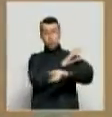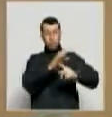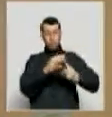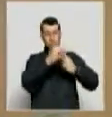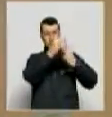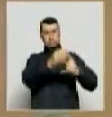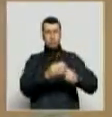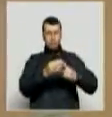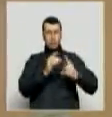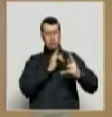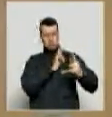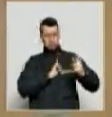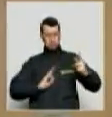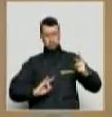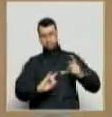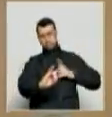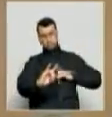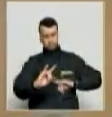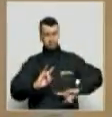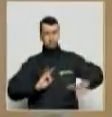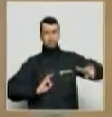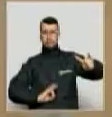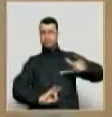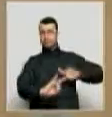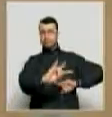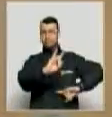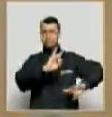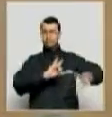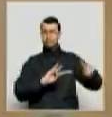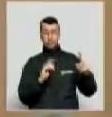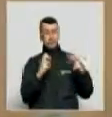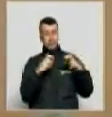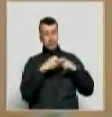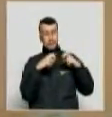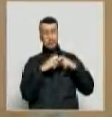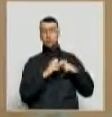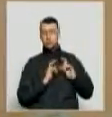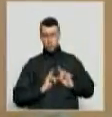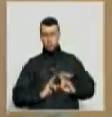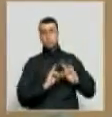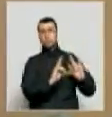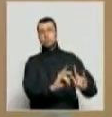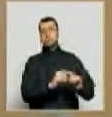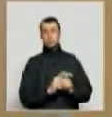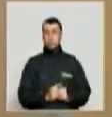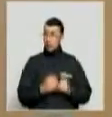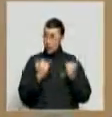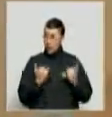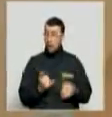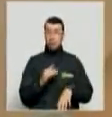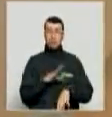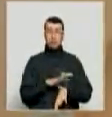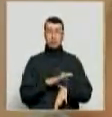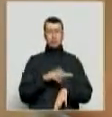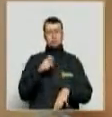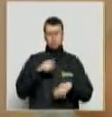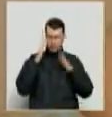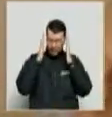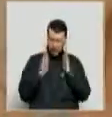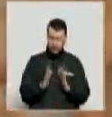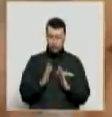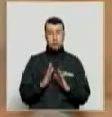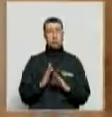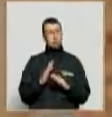que va a medir esas corrientes eléctricas. Como usted lo decía, la medicina del hoy por hoy debe ser una medicina enfocada hacia la prevención